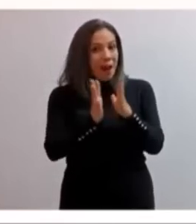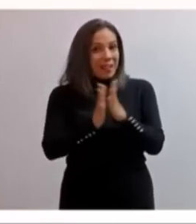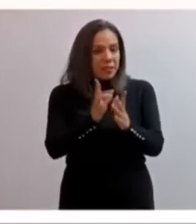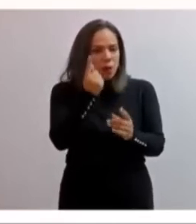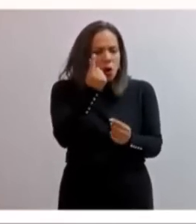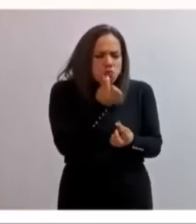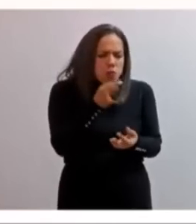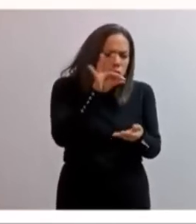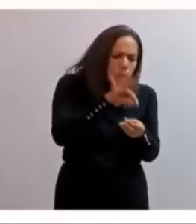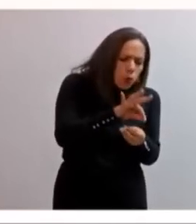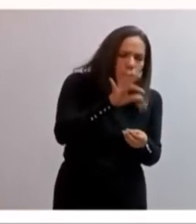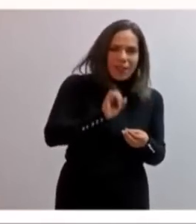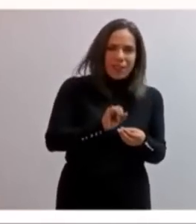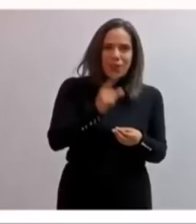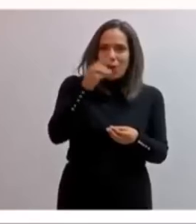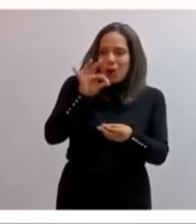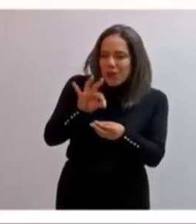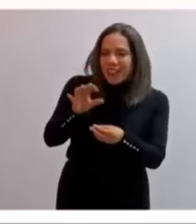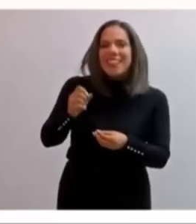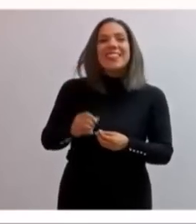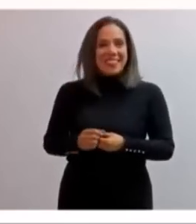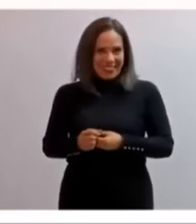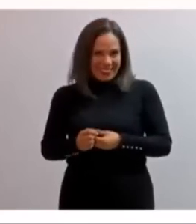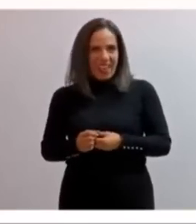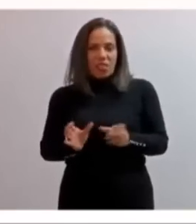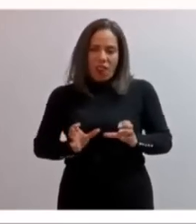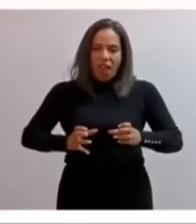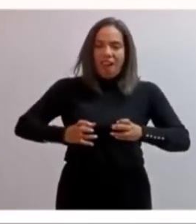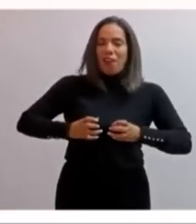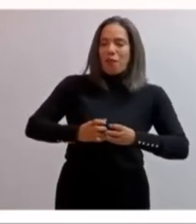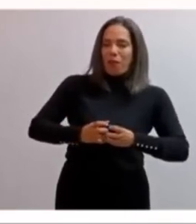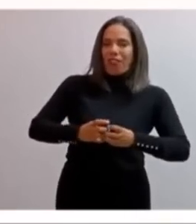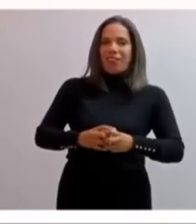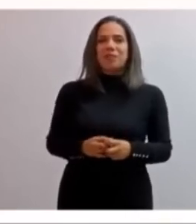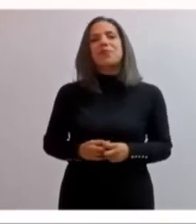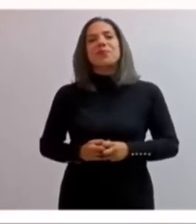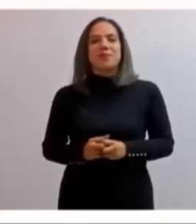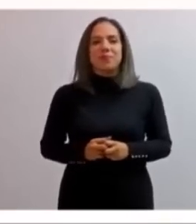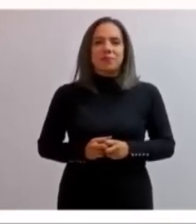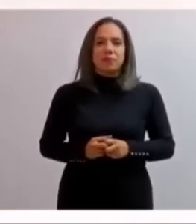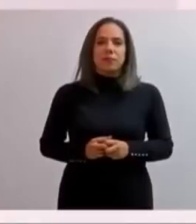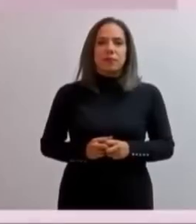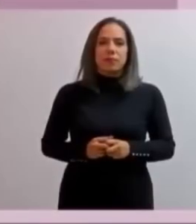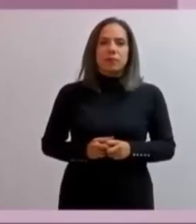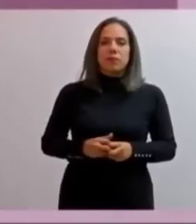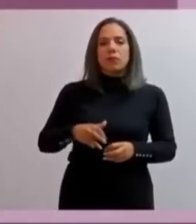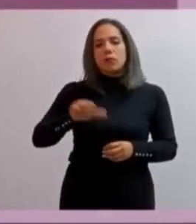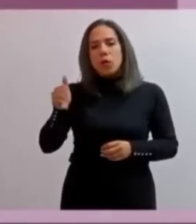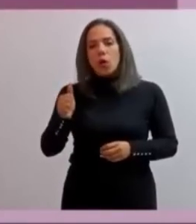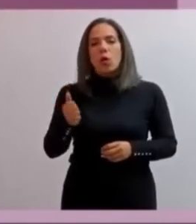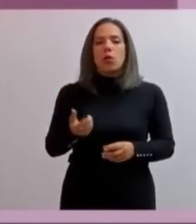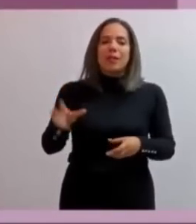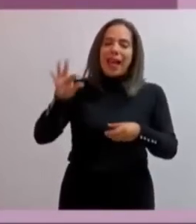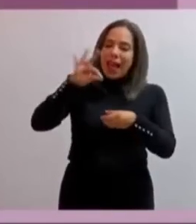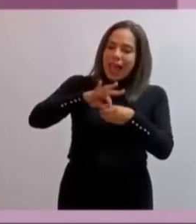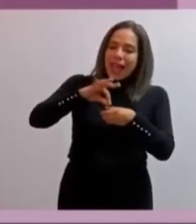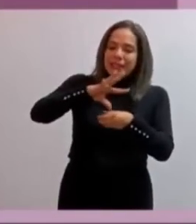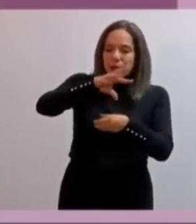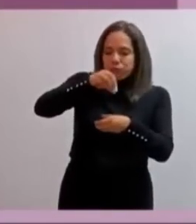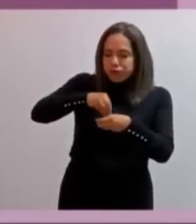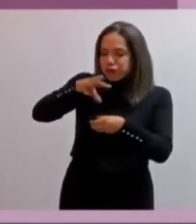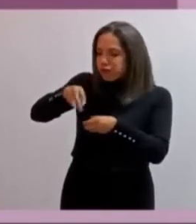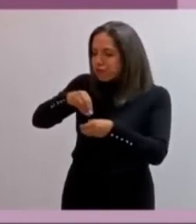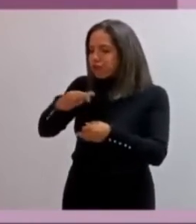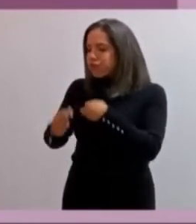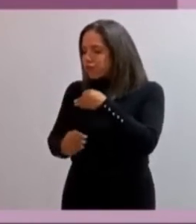vinculación con la comunidad. Y por otra parte dice, la integración del currículo contribuye a dar sentido